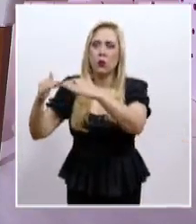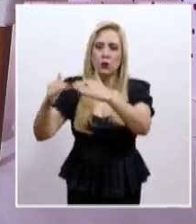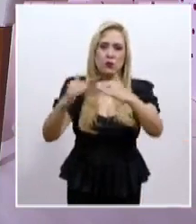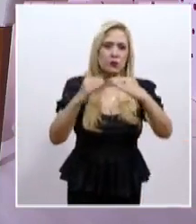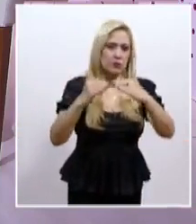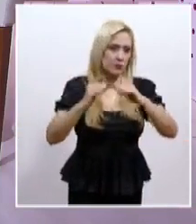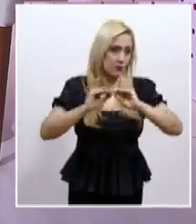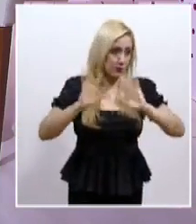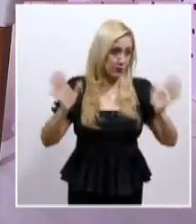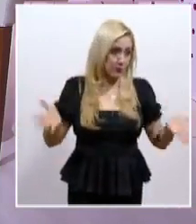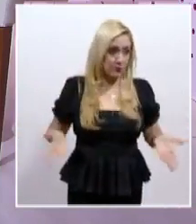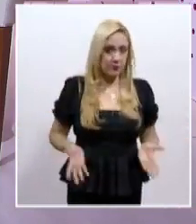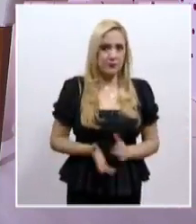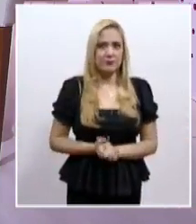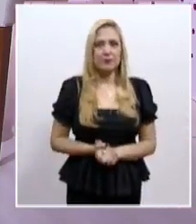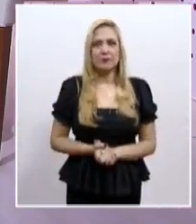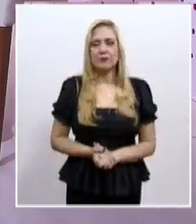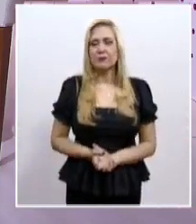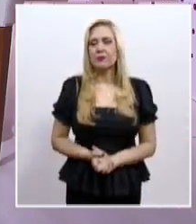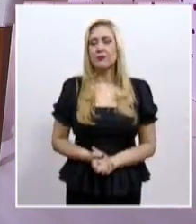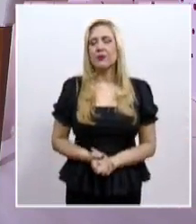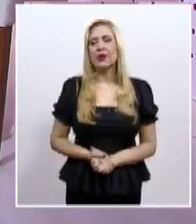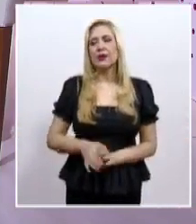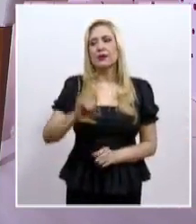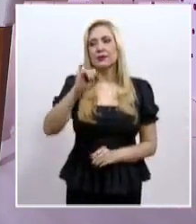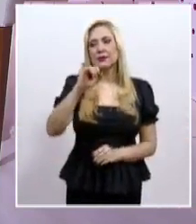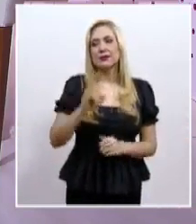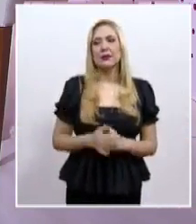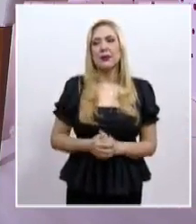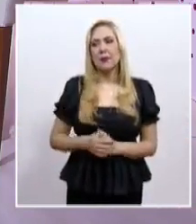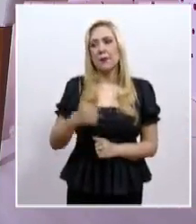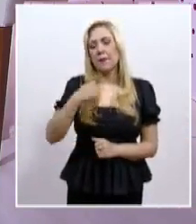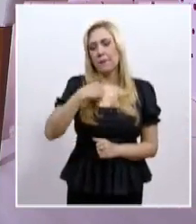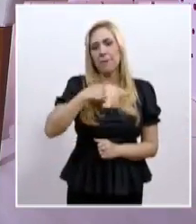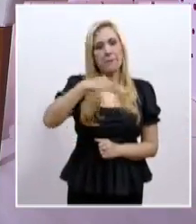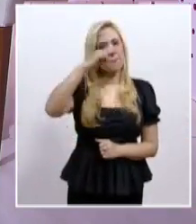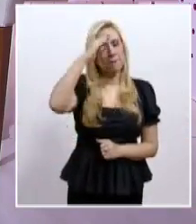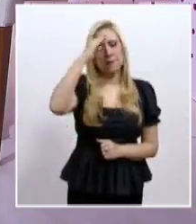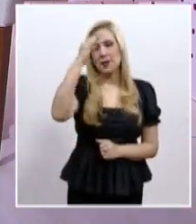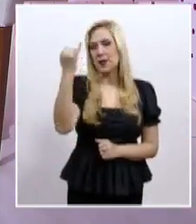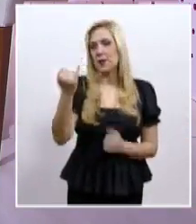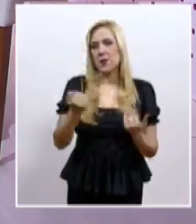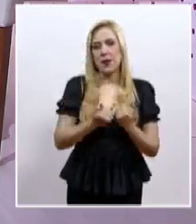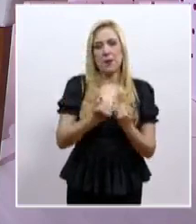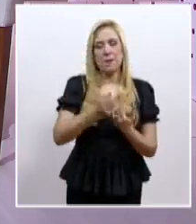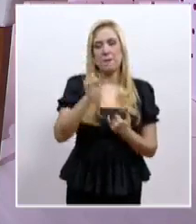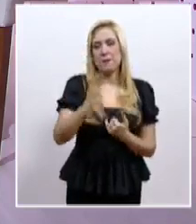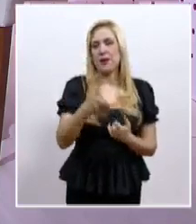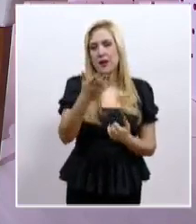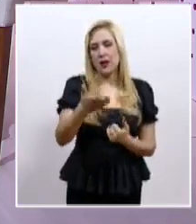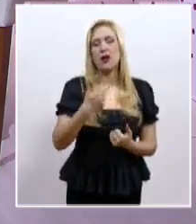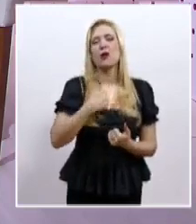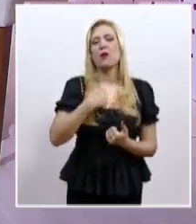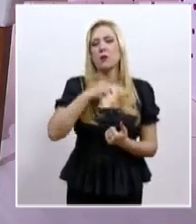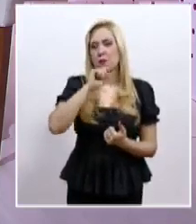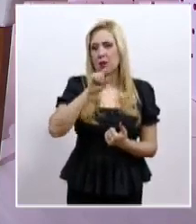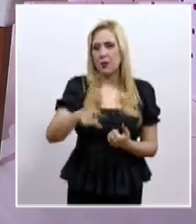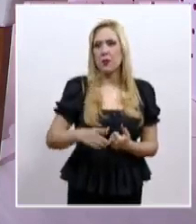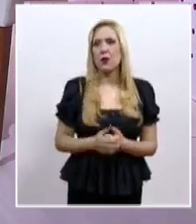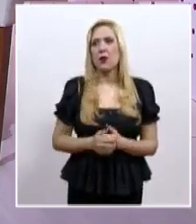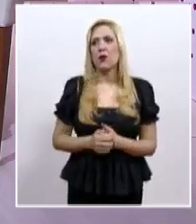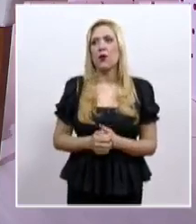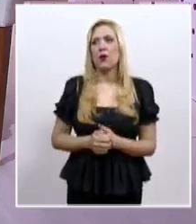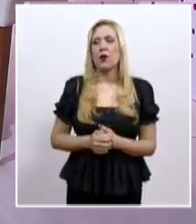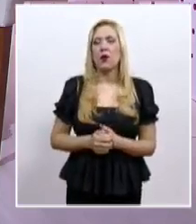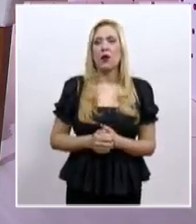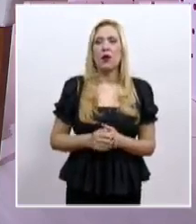¿no? Eduardo. Yo, siguiendo con este tema, coincido con lo que se ha dicho hasta ahorita y comparto la misma visión. O sea,